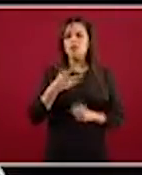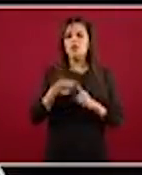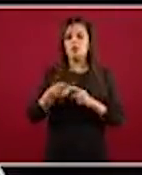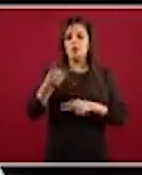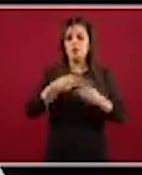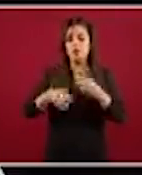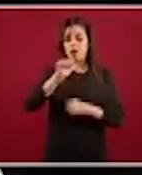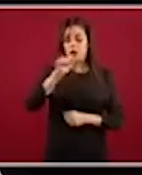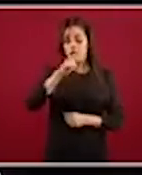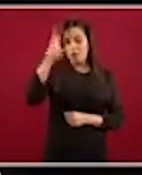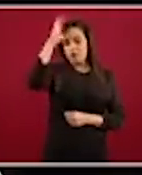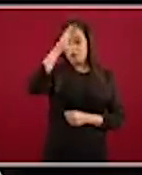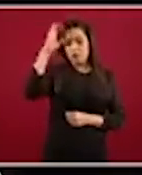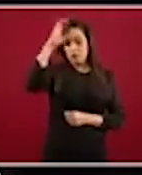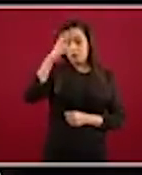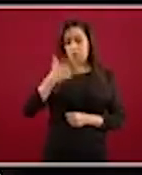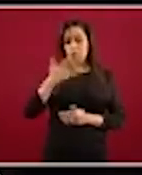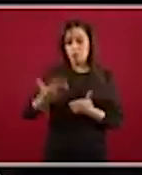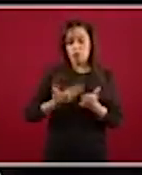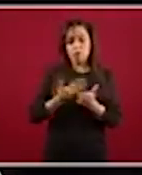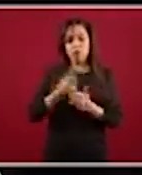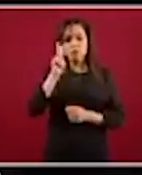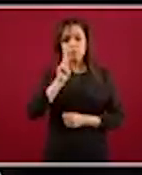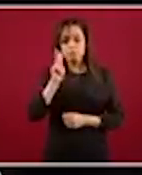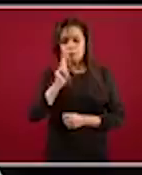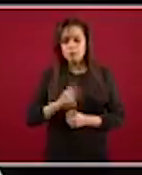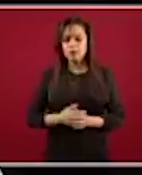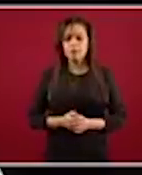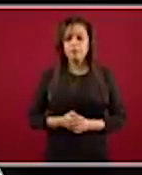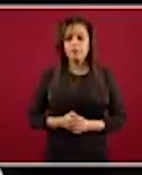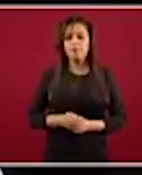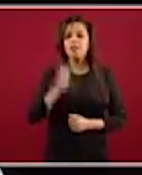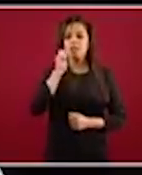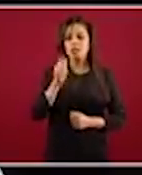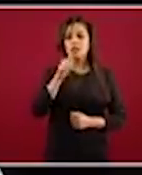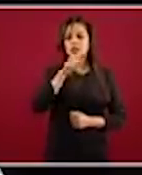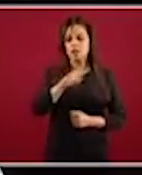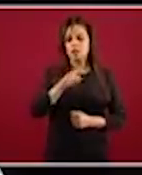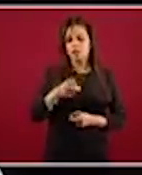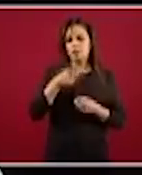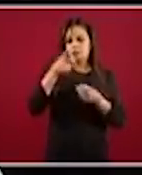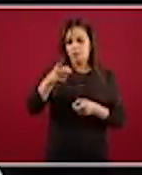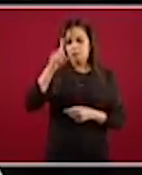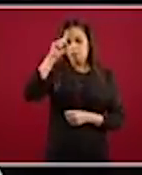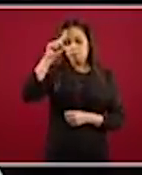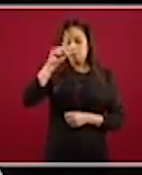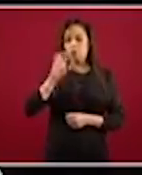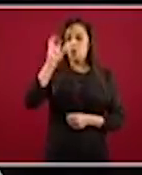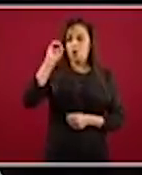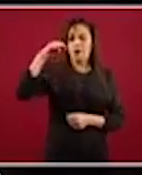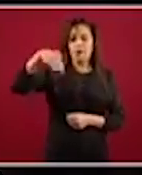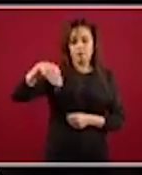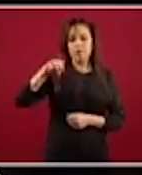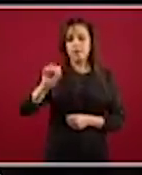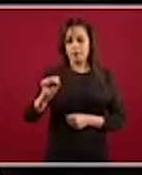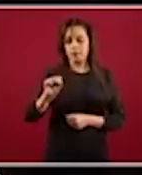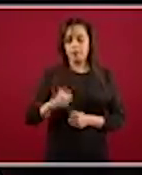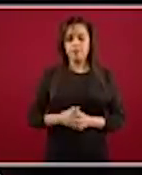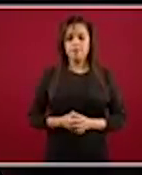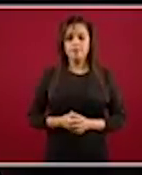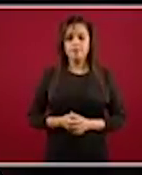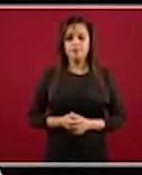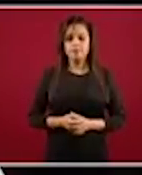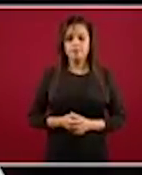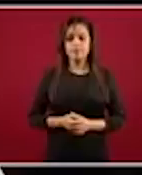y corresponden con las mejores prácticas recomendadas por la Organización Mundial de la Salud. Estas medidas se han